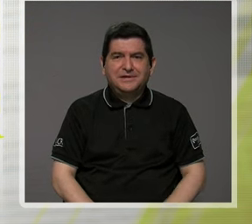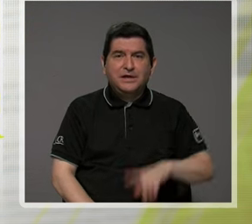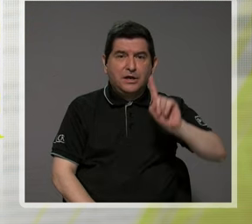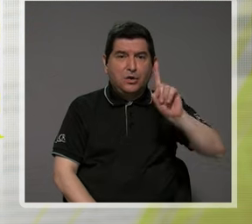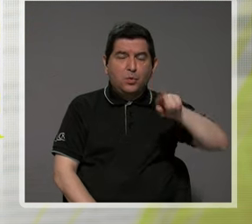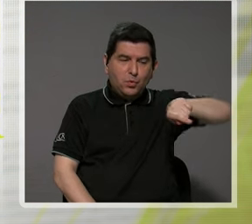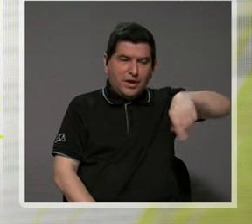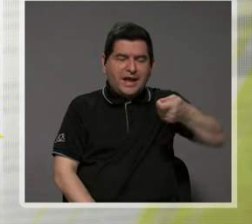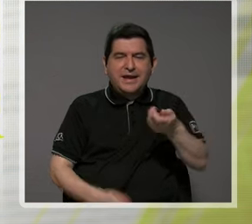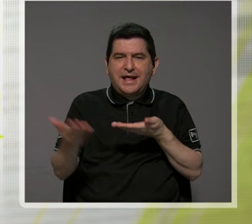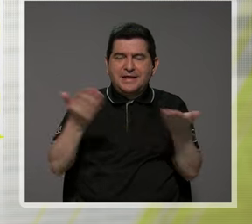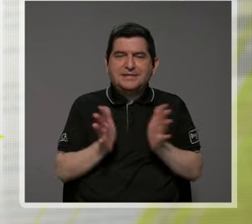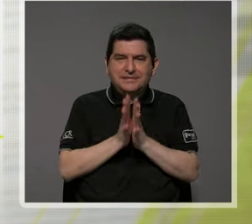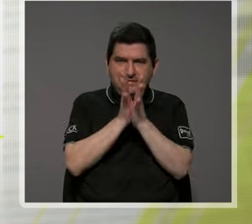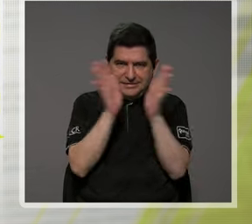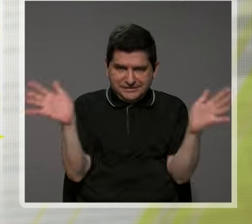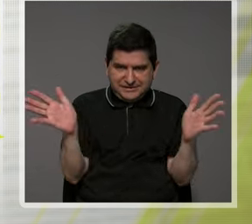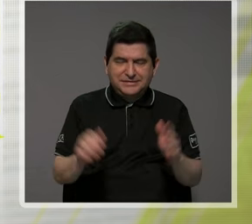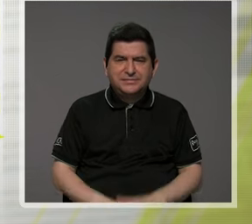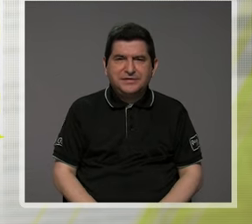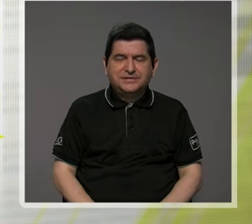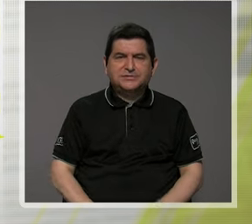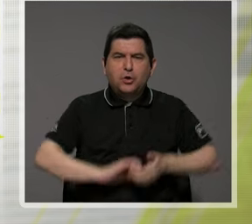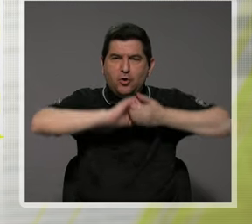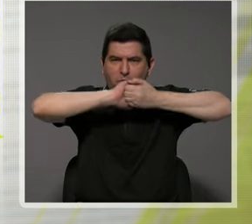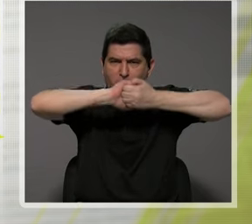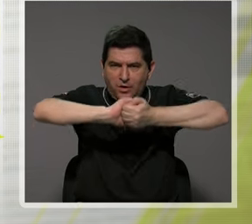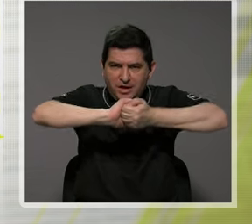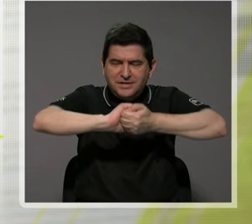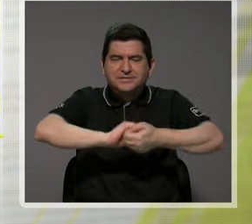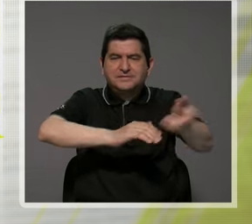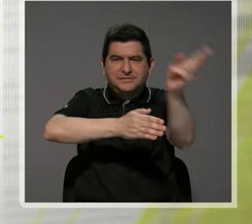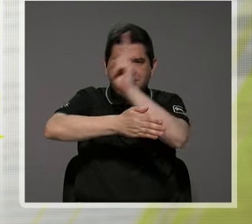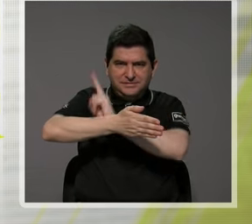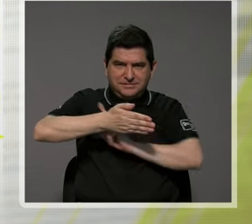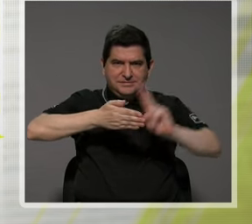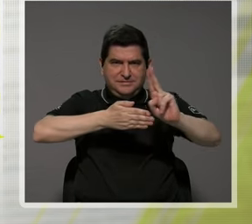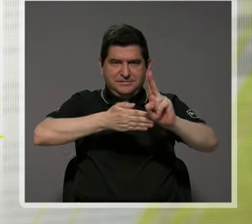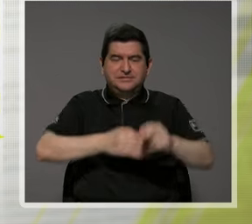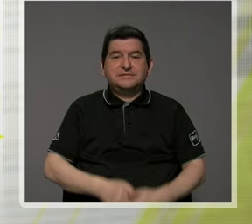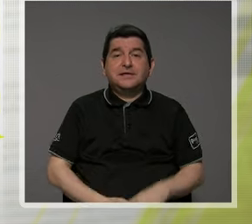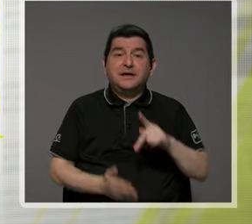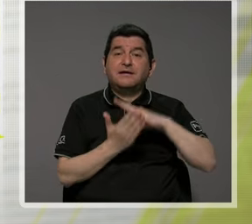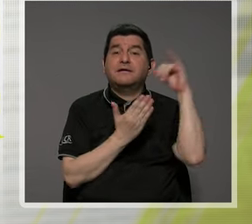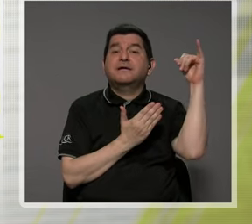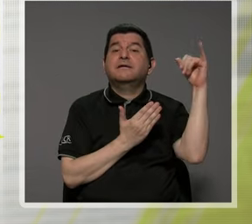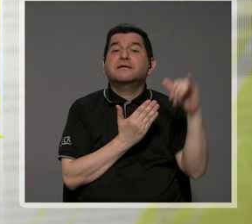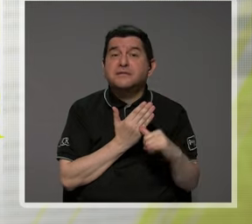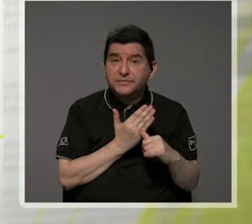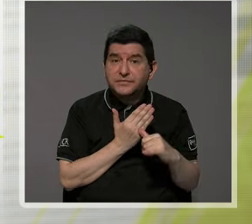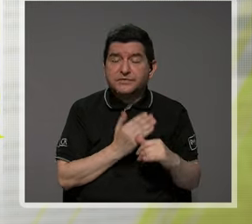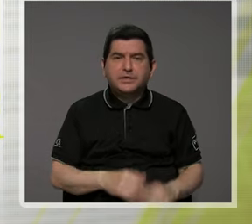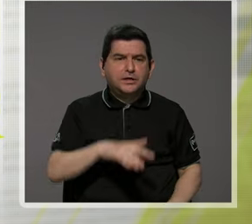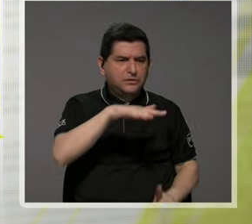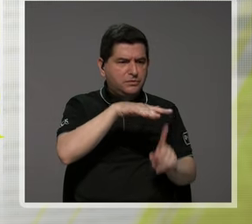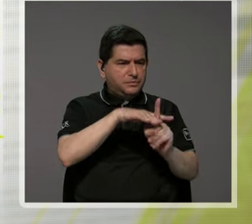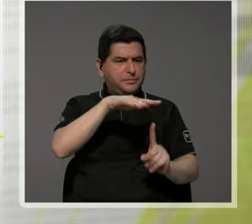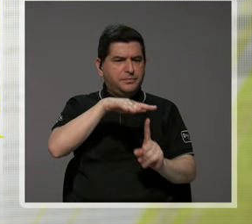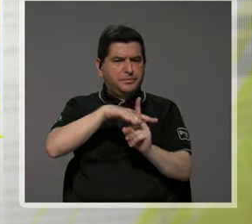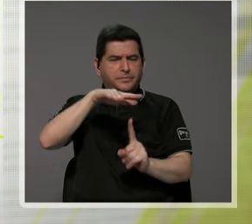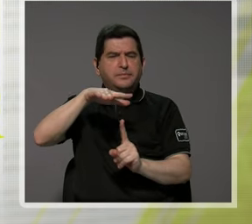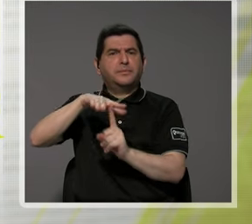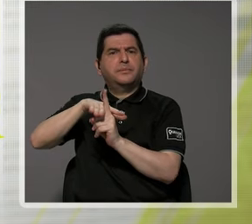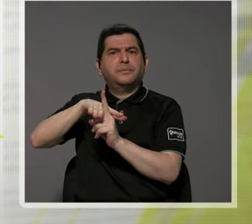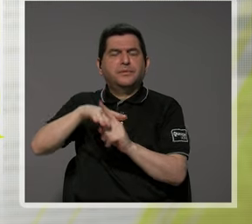servicio público y cómo se alía también con la universidad en este proyecto y van surgiendo más